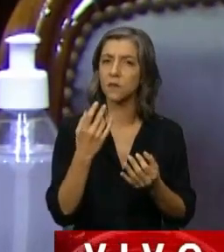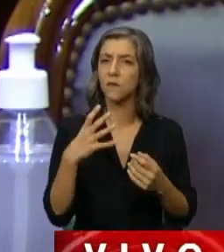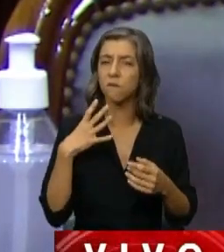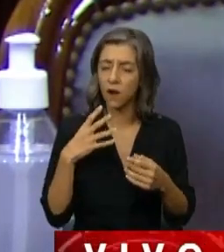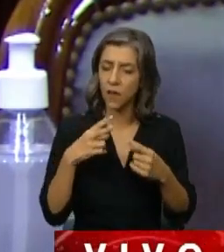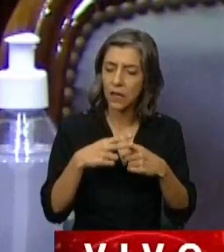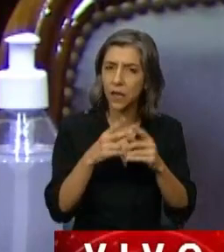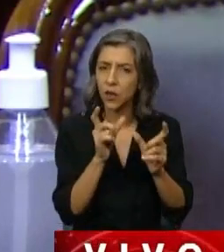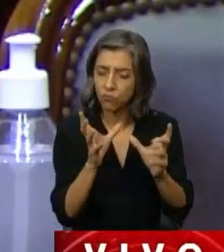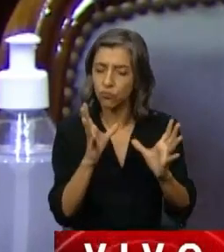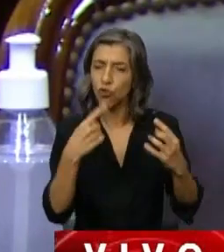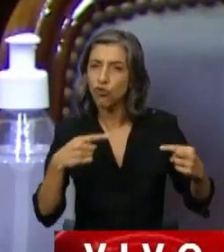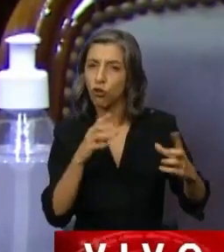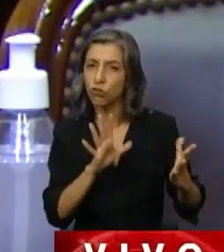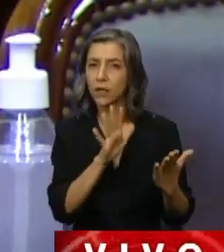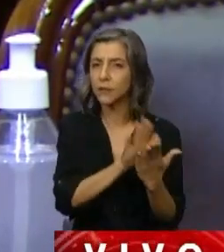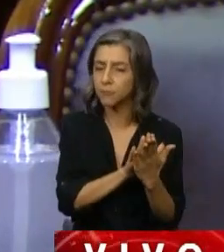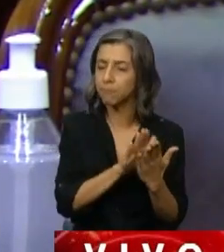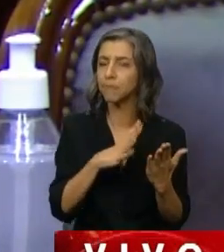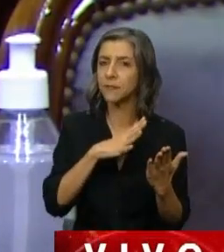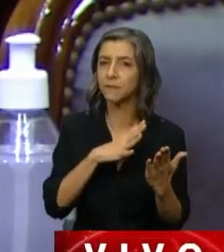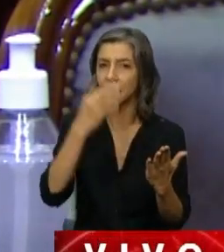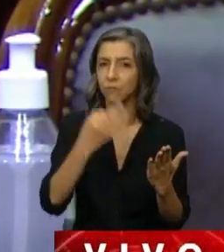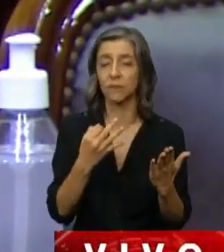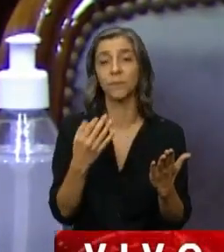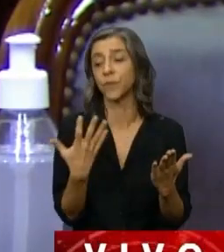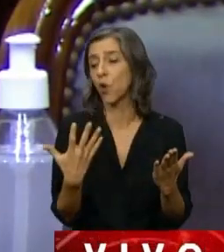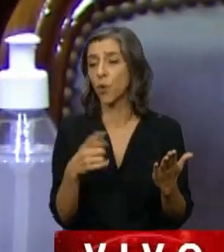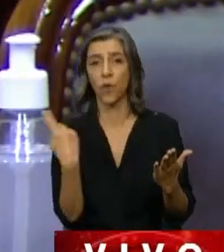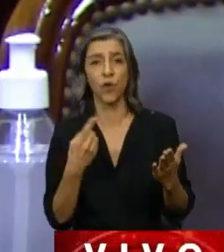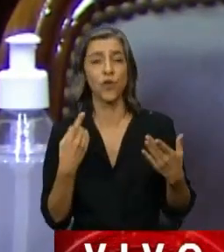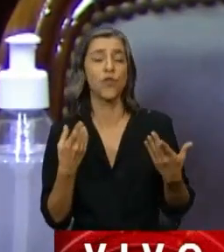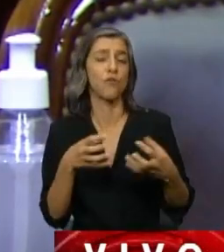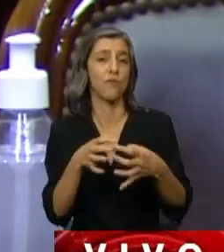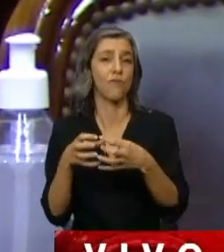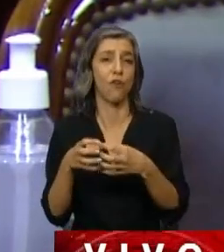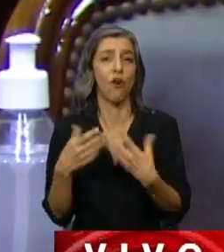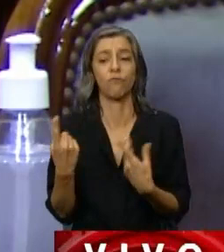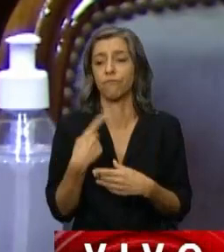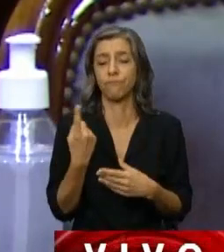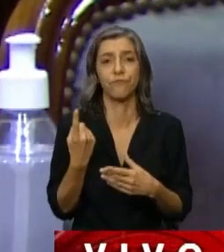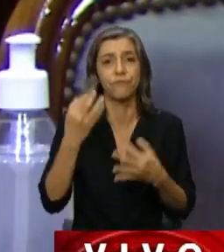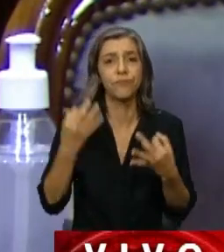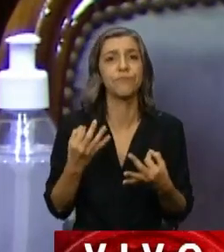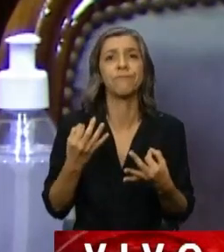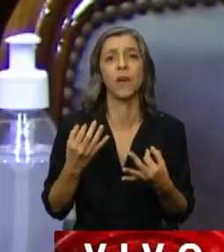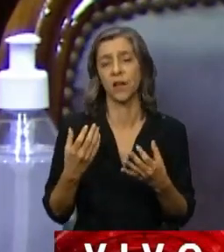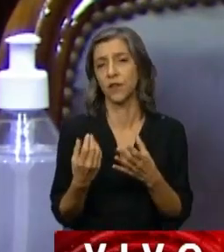hacer en esta sesión ni es nuestro objetivo pero que muchos de sus defensores